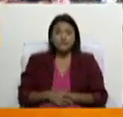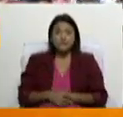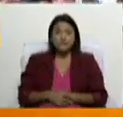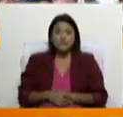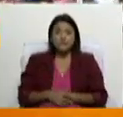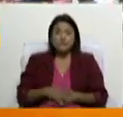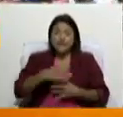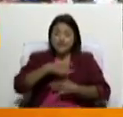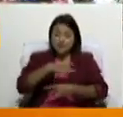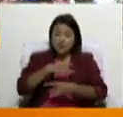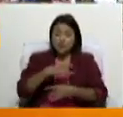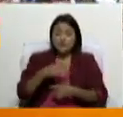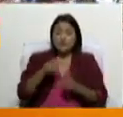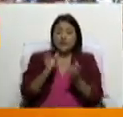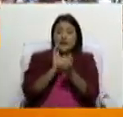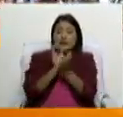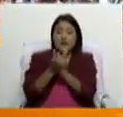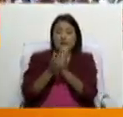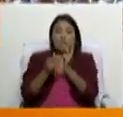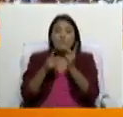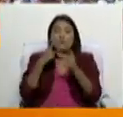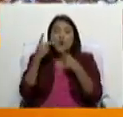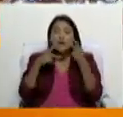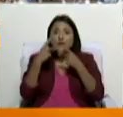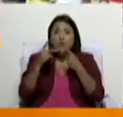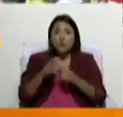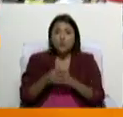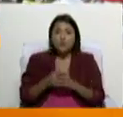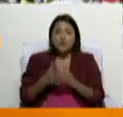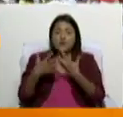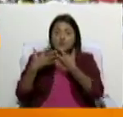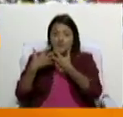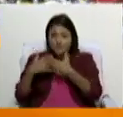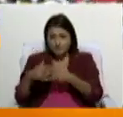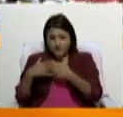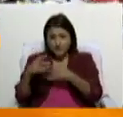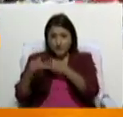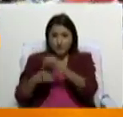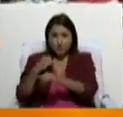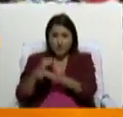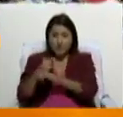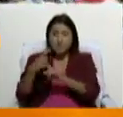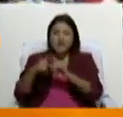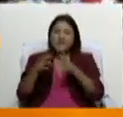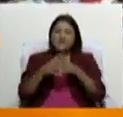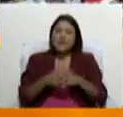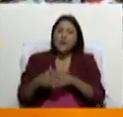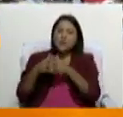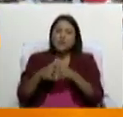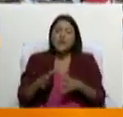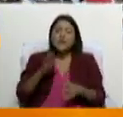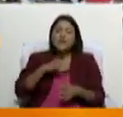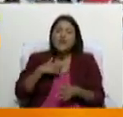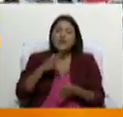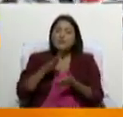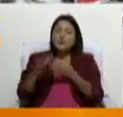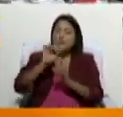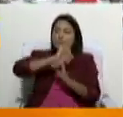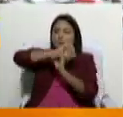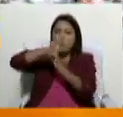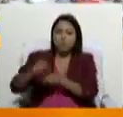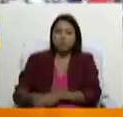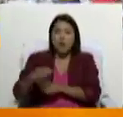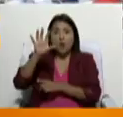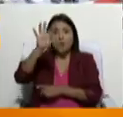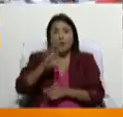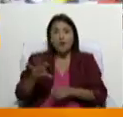intereses geopolíticos de grandes corporaciones y porque el imperio quiere aplastar a los pueblos del mundo.